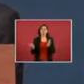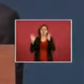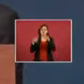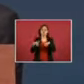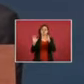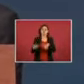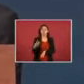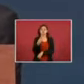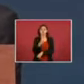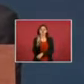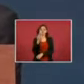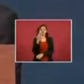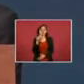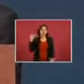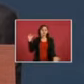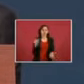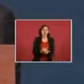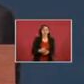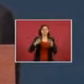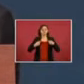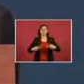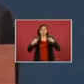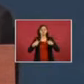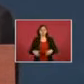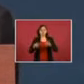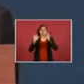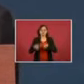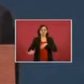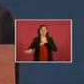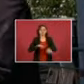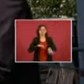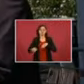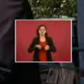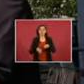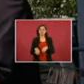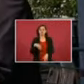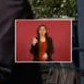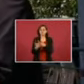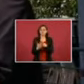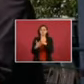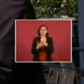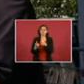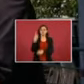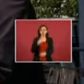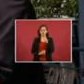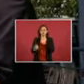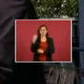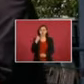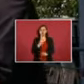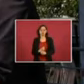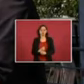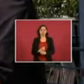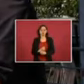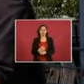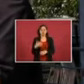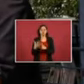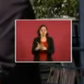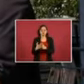230 mil empleos permanentes. El año próximo se